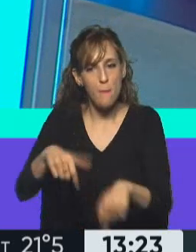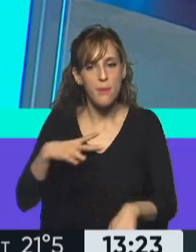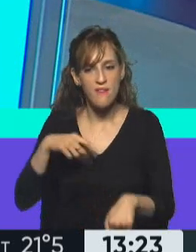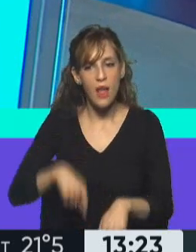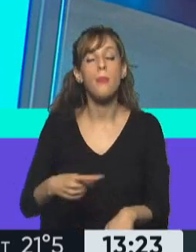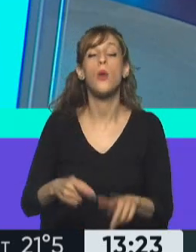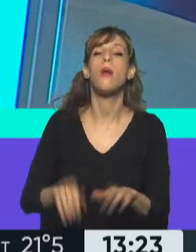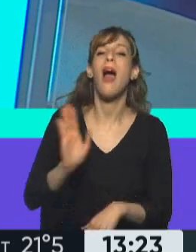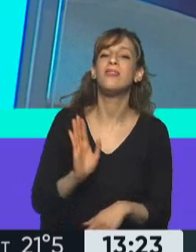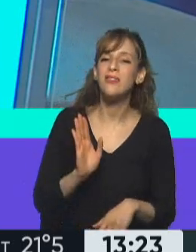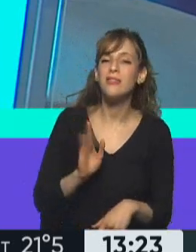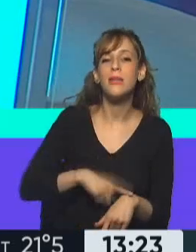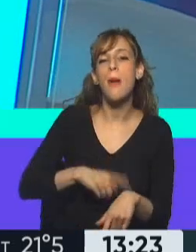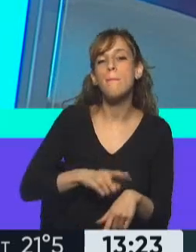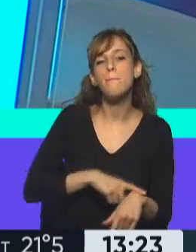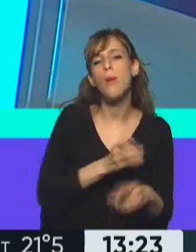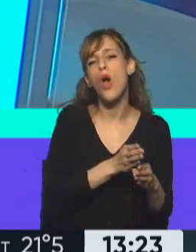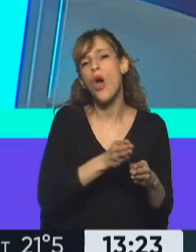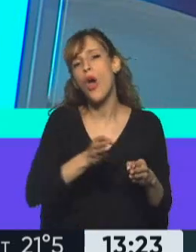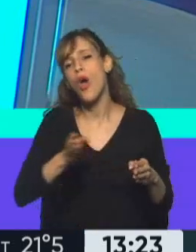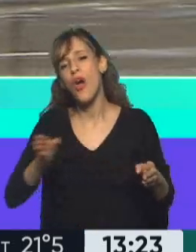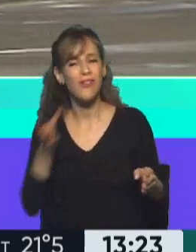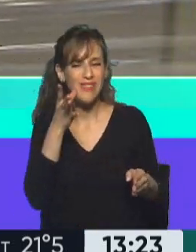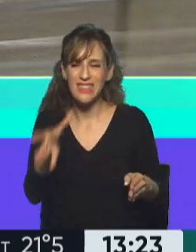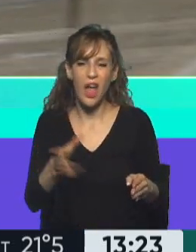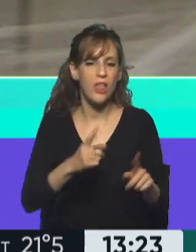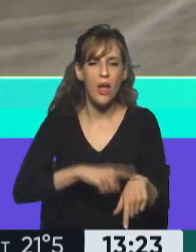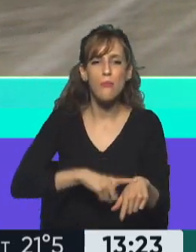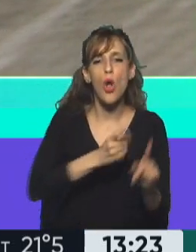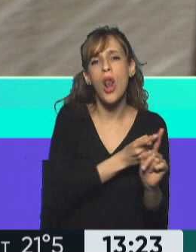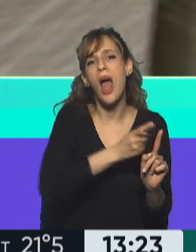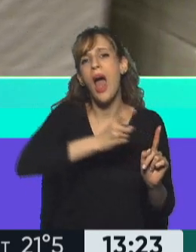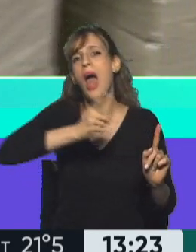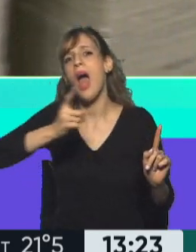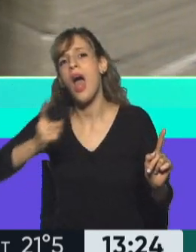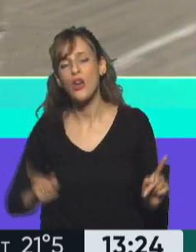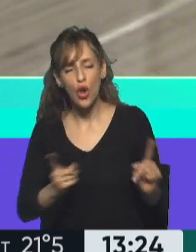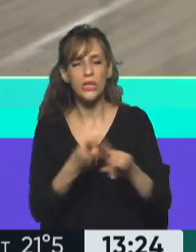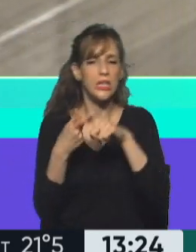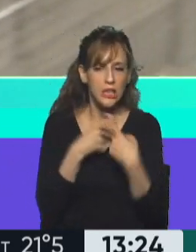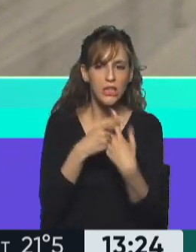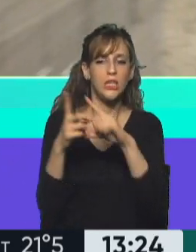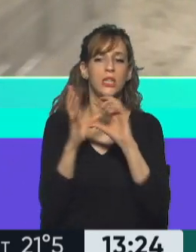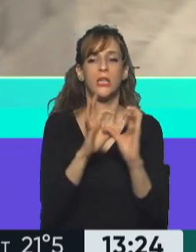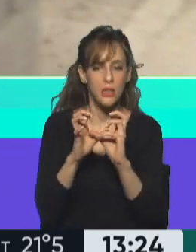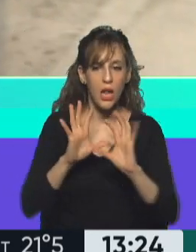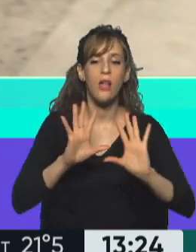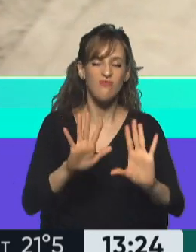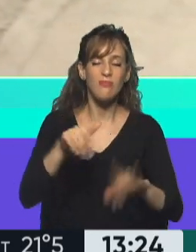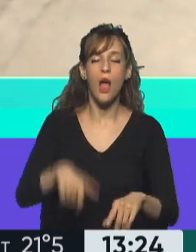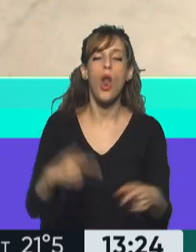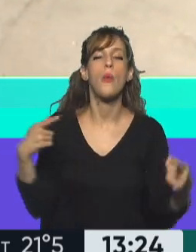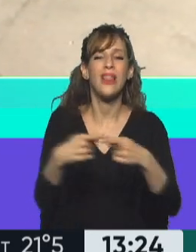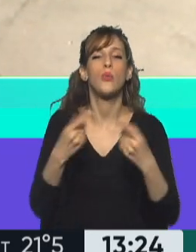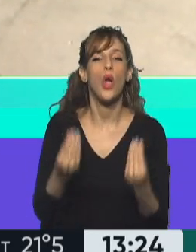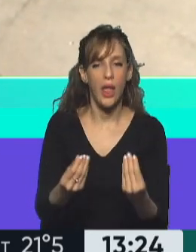que se perdieron por la demora o por lo que llevó la reglamentación, ¿no? Entonces, lo que se está haciendo es darle una